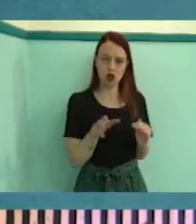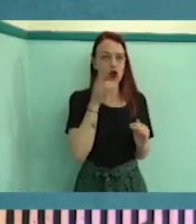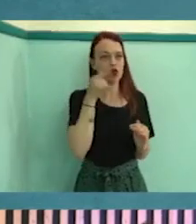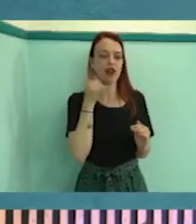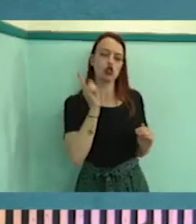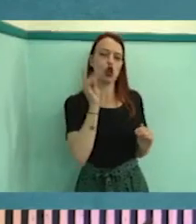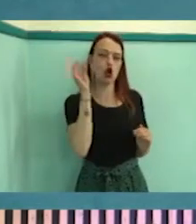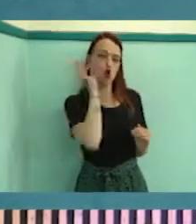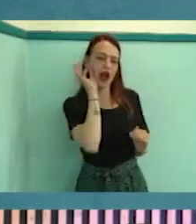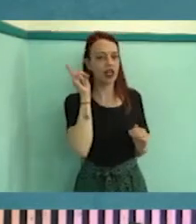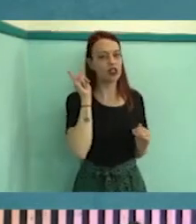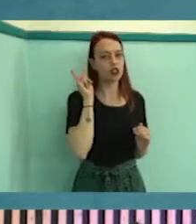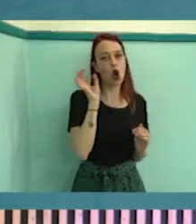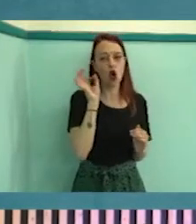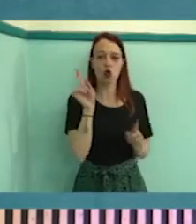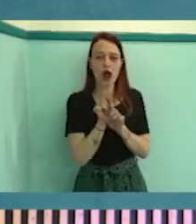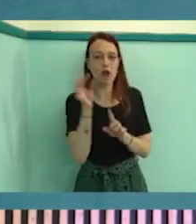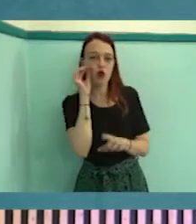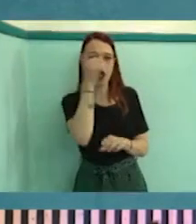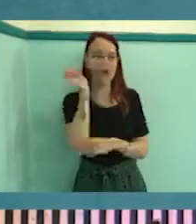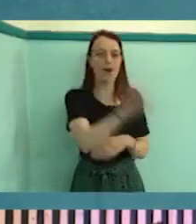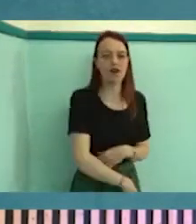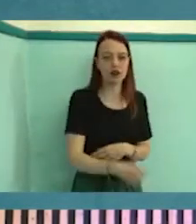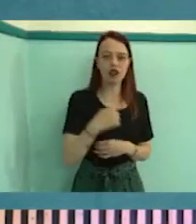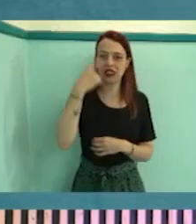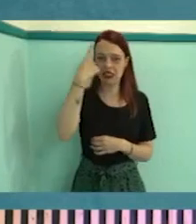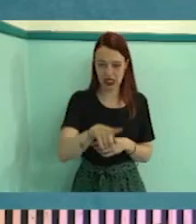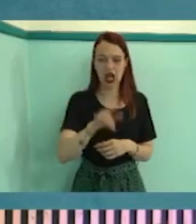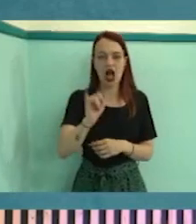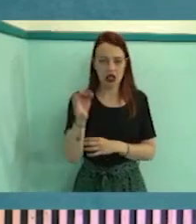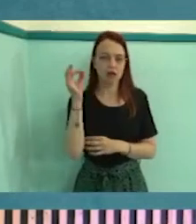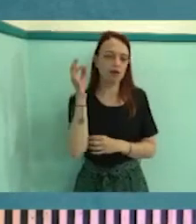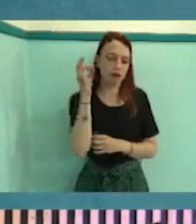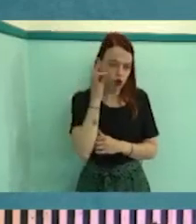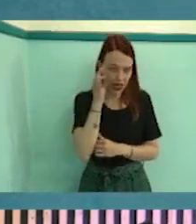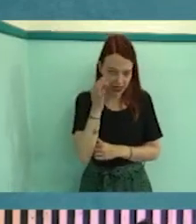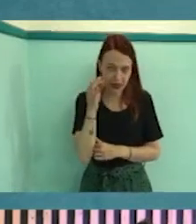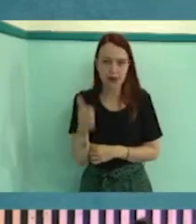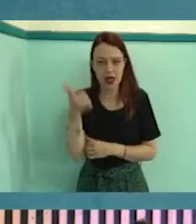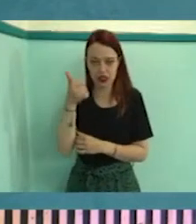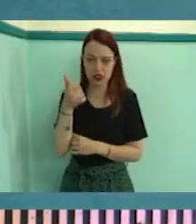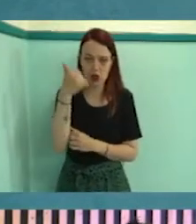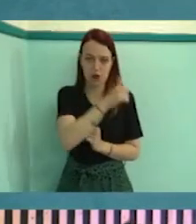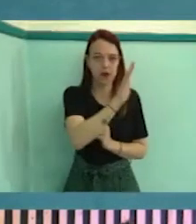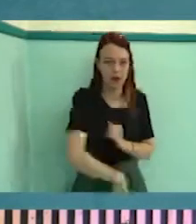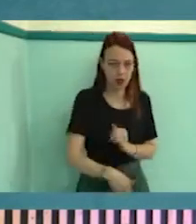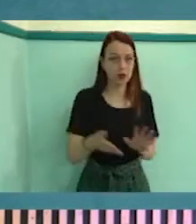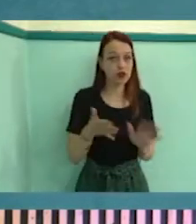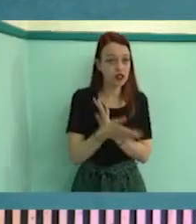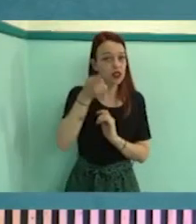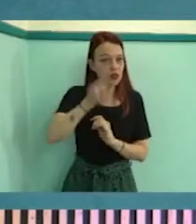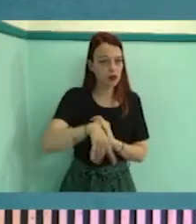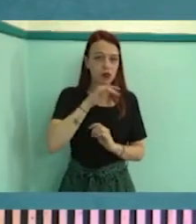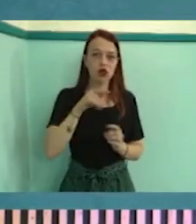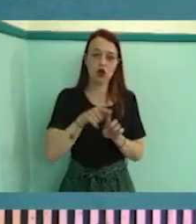sufren las mujeres o que lo sufren más que los hombres sabemos que hay cierta incidencia o mayor incidencia Pero hay un inf diagnóstico porque también en